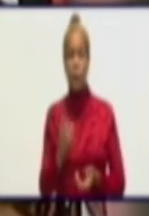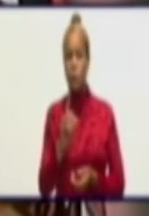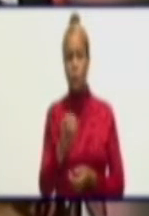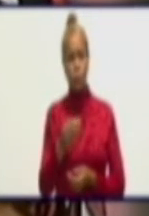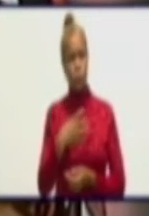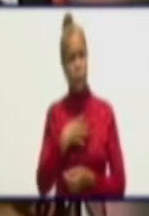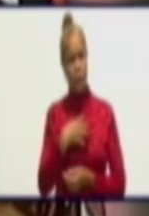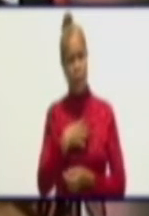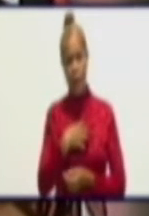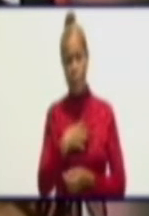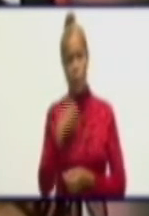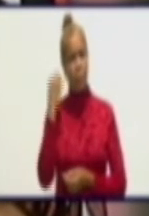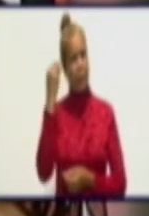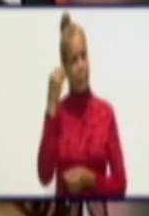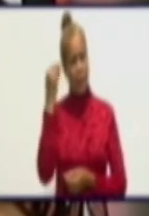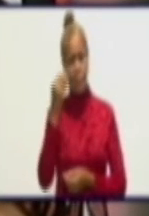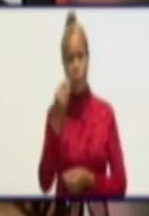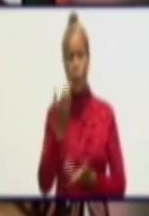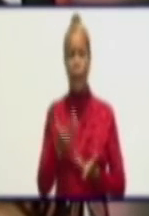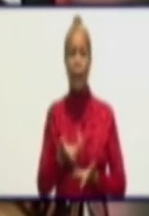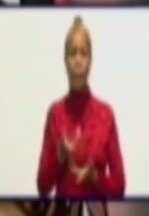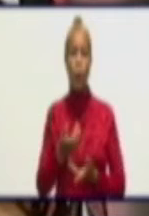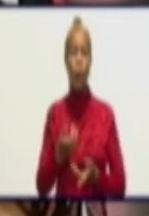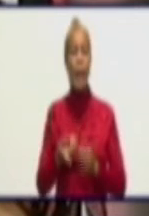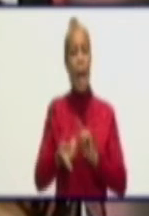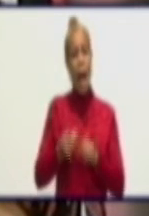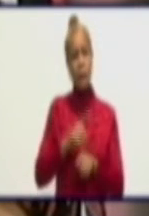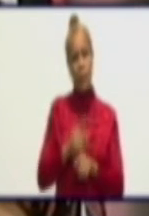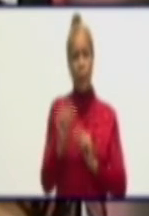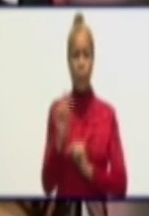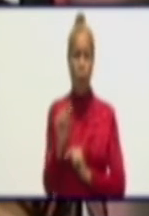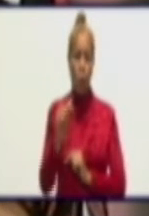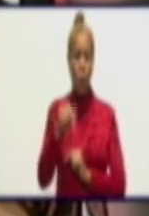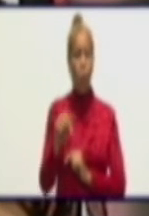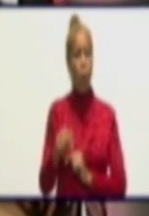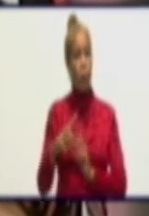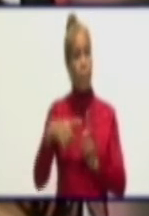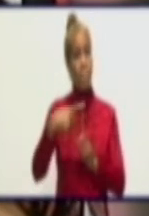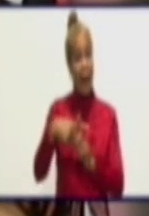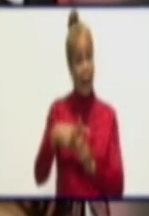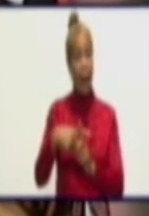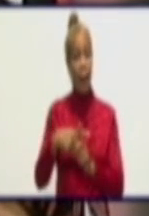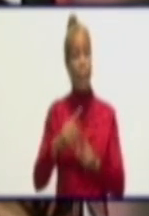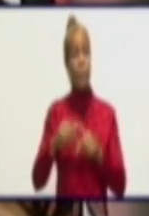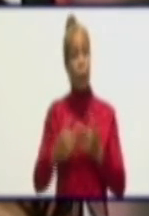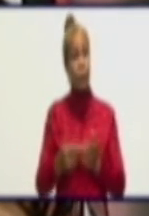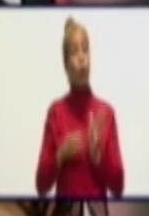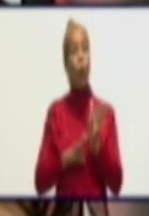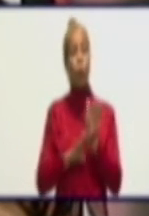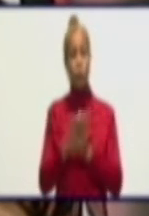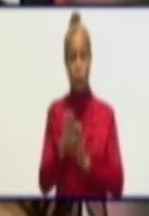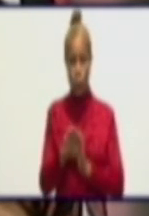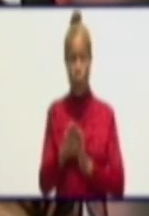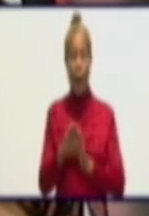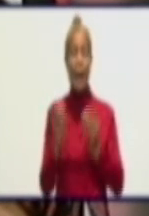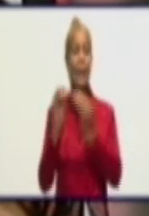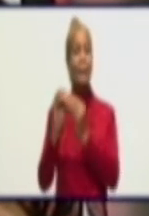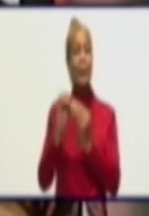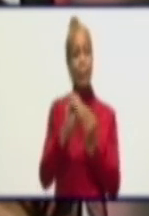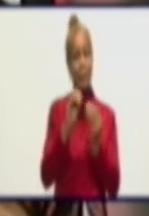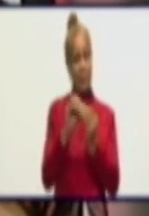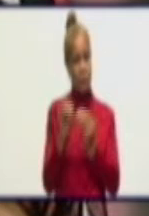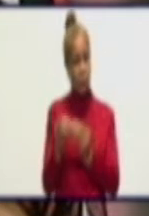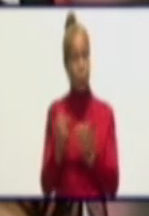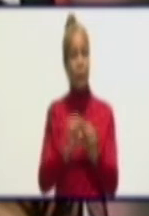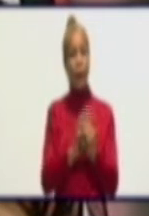en el numerito de casos confirmados, sino todos tenemos que tener presente que continúa la transmisión de la COVID en Granma, continúa